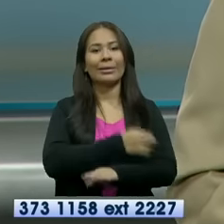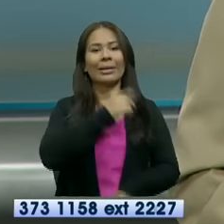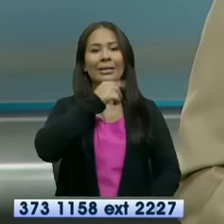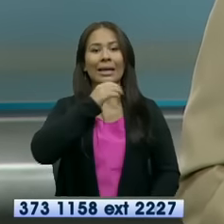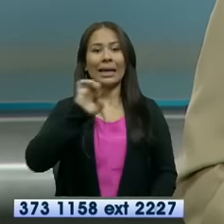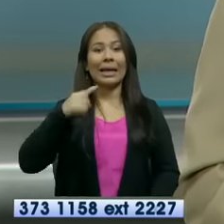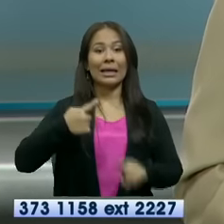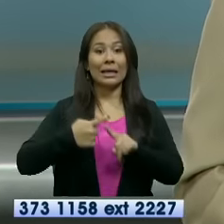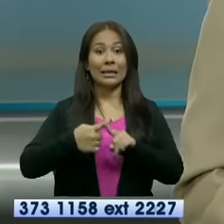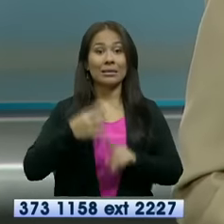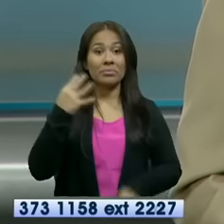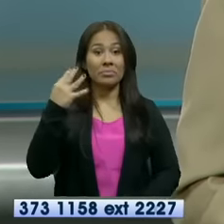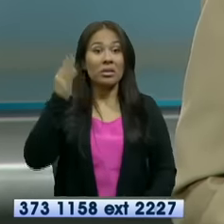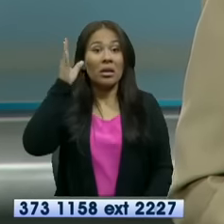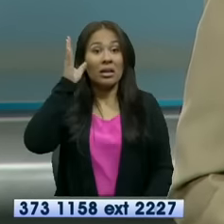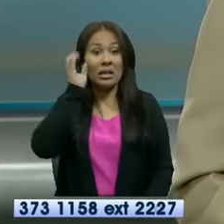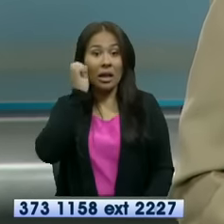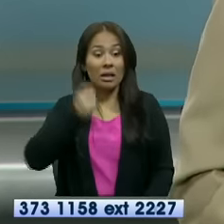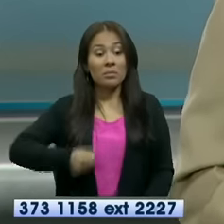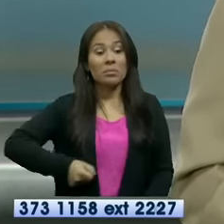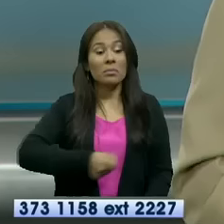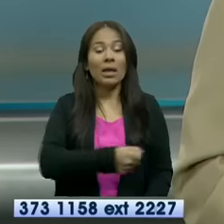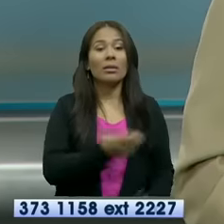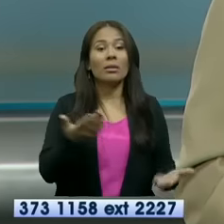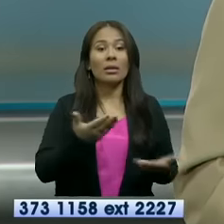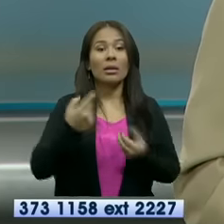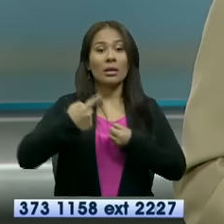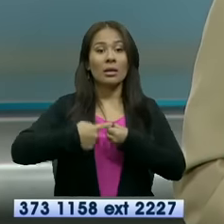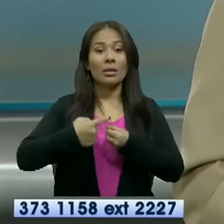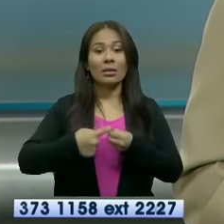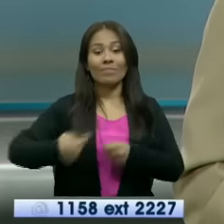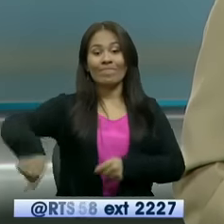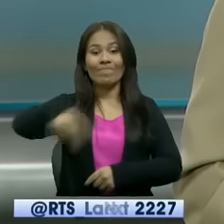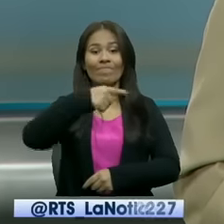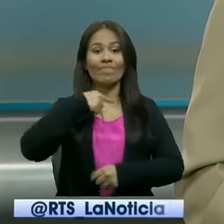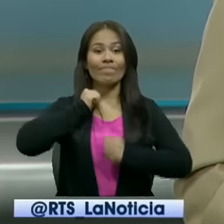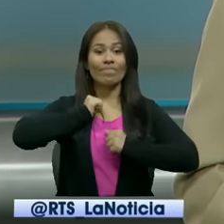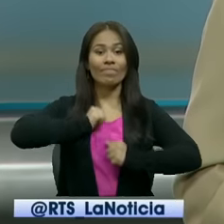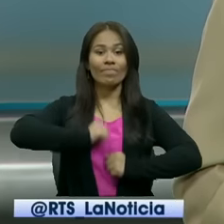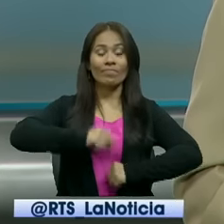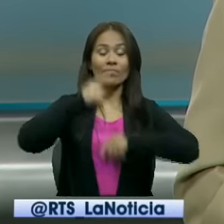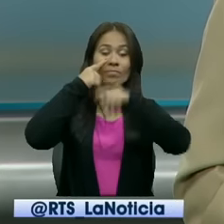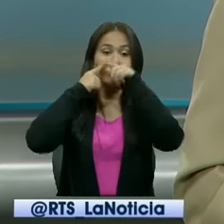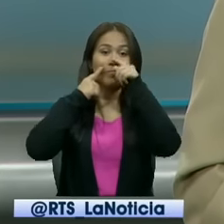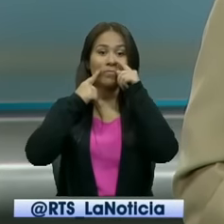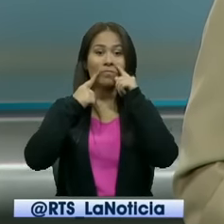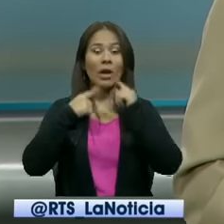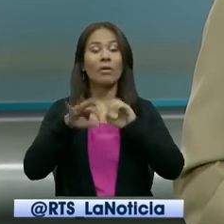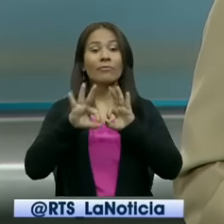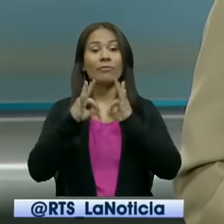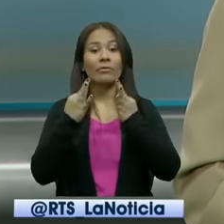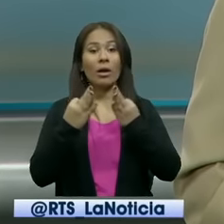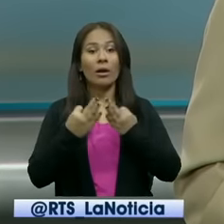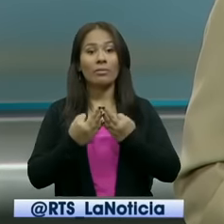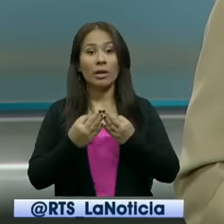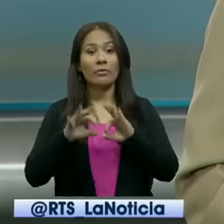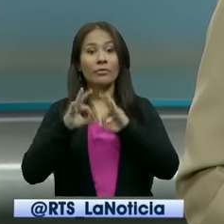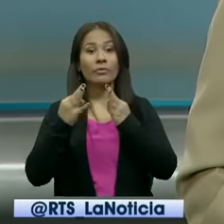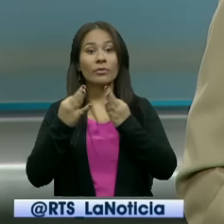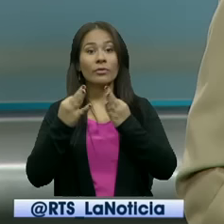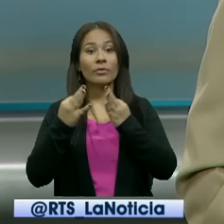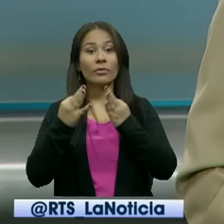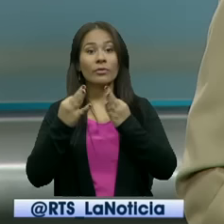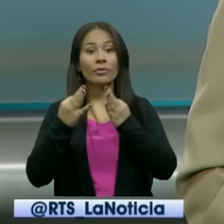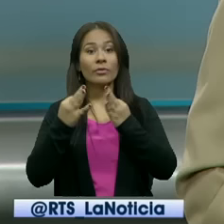conviviente, esto en la capital de la República, en Quito. Lógicamente, en medio del dolor y la consternación de sus familiares, piden ayuda para los